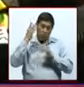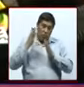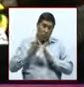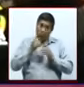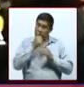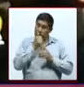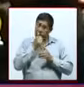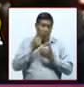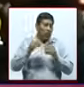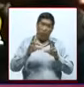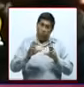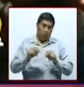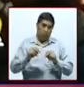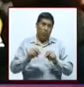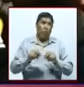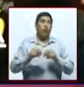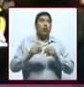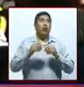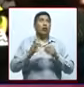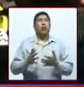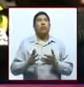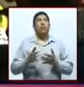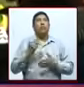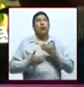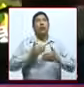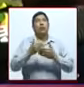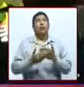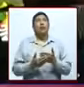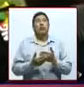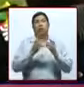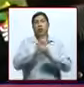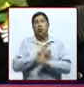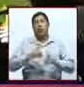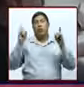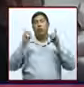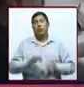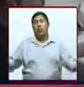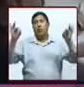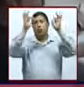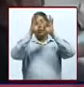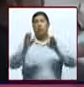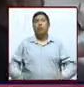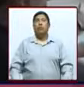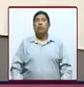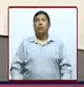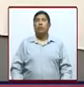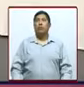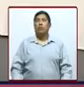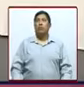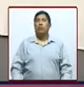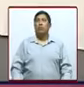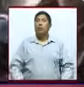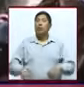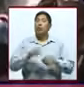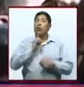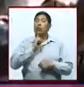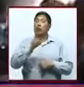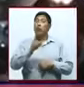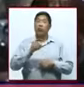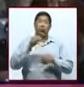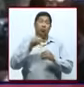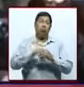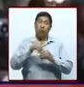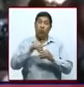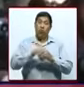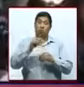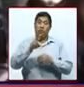norma no cumple con ser un avance democrático importante. Es garantizar unas